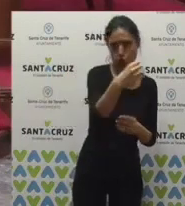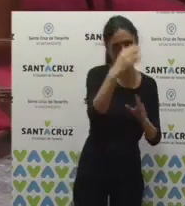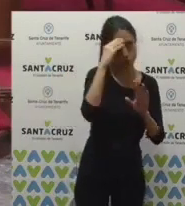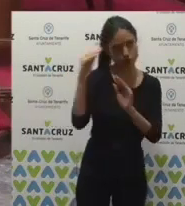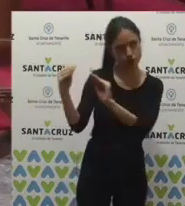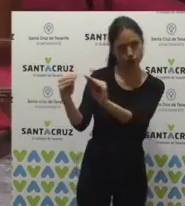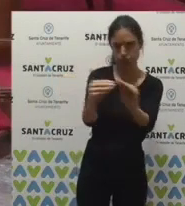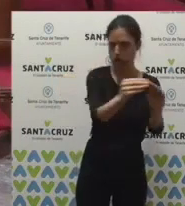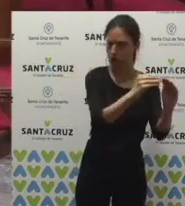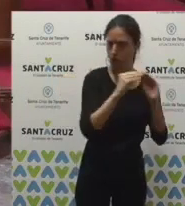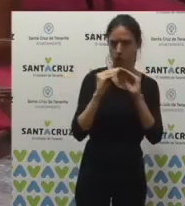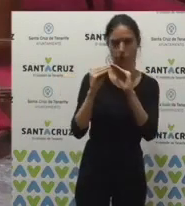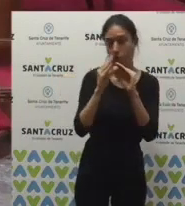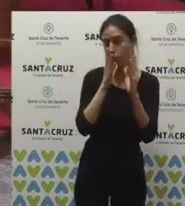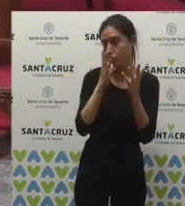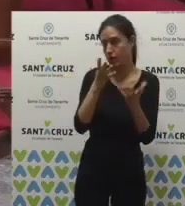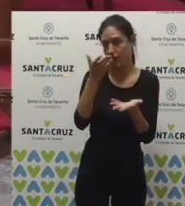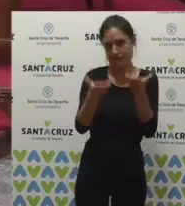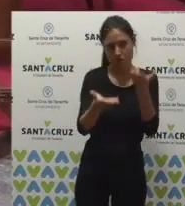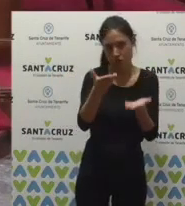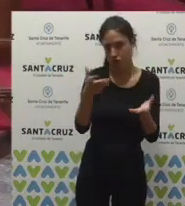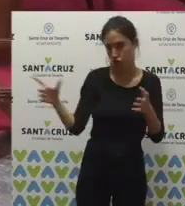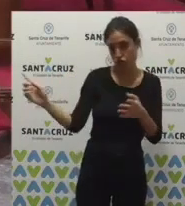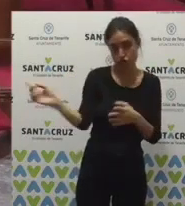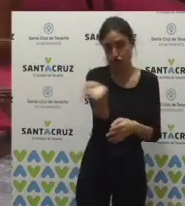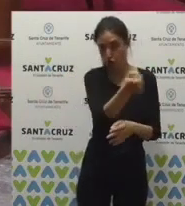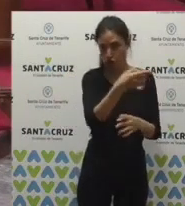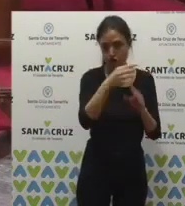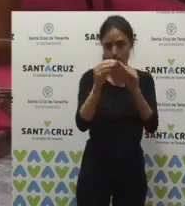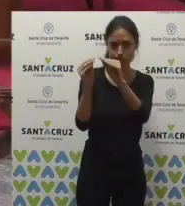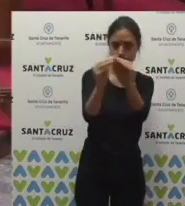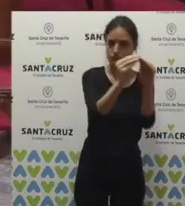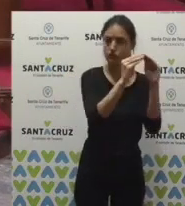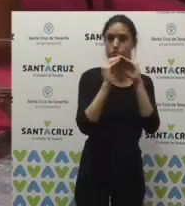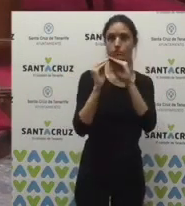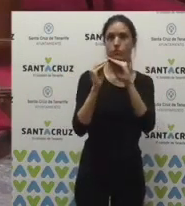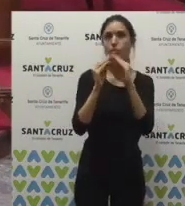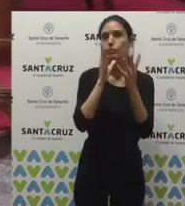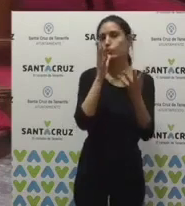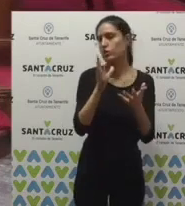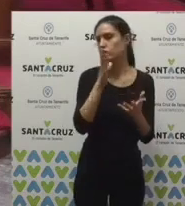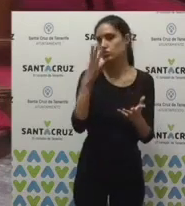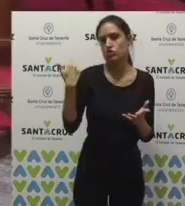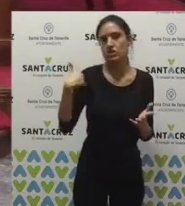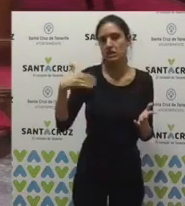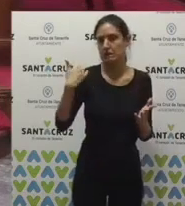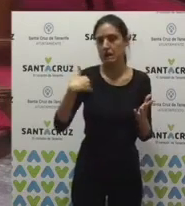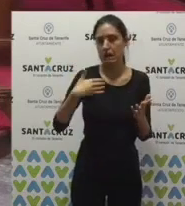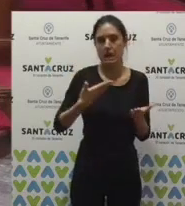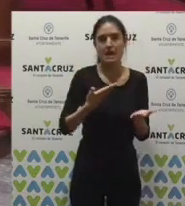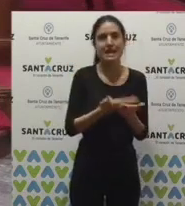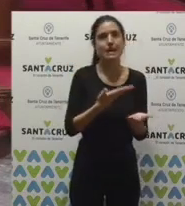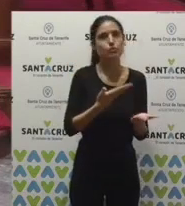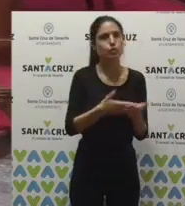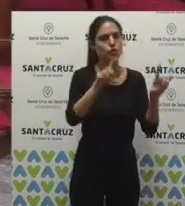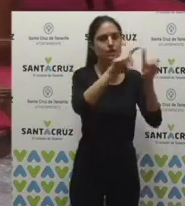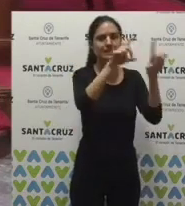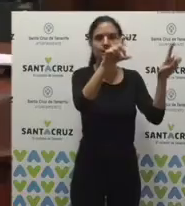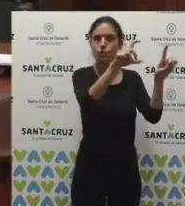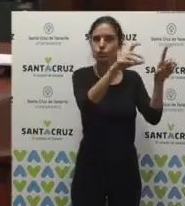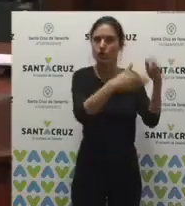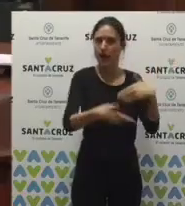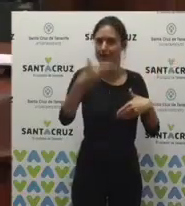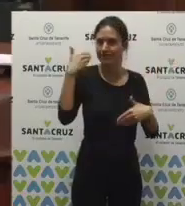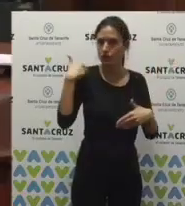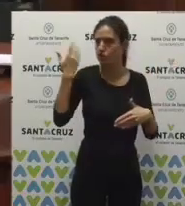compartimos todos y por eso precisamente es por lo que ya se ha recogido en la moción institucional muchísimas de las propuestas